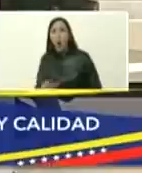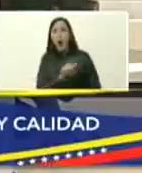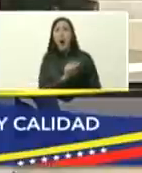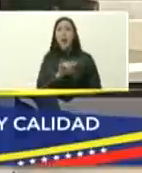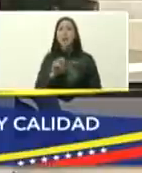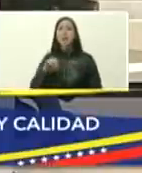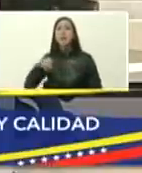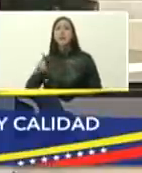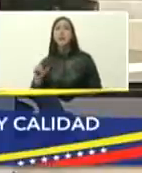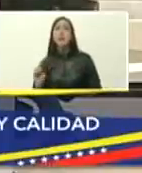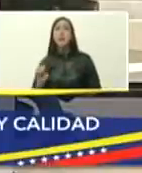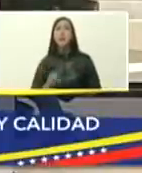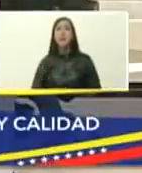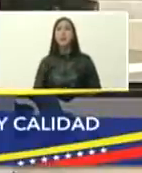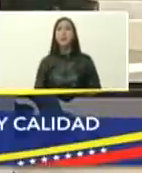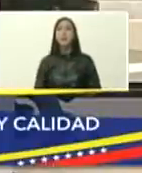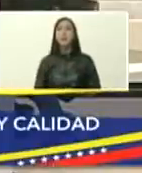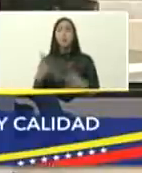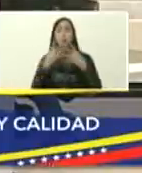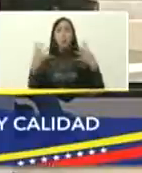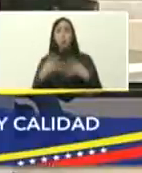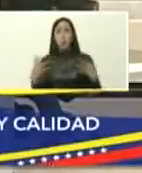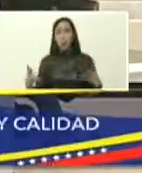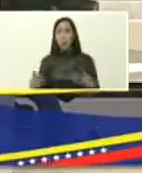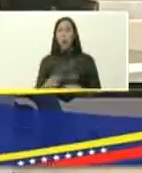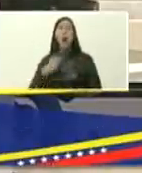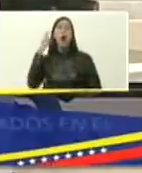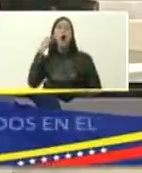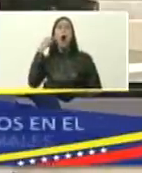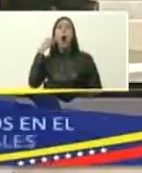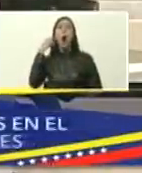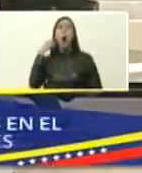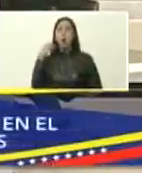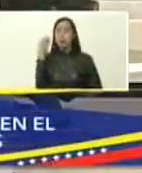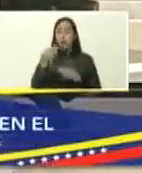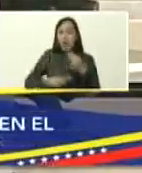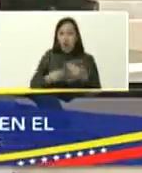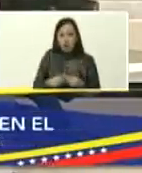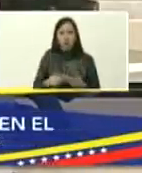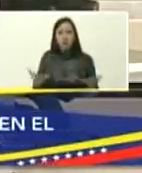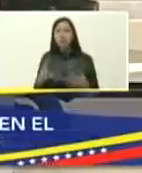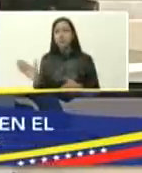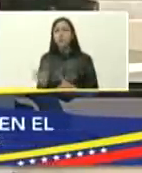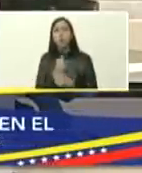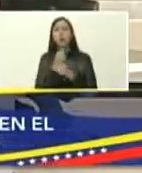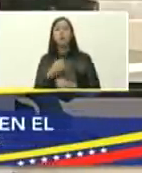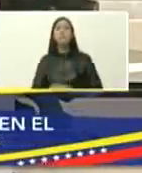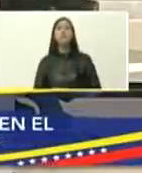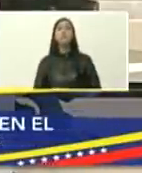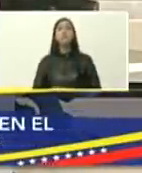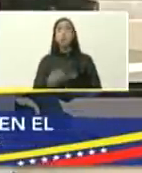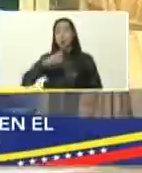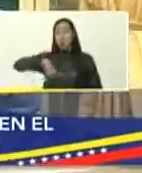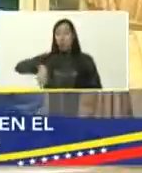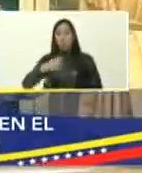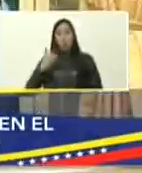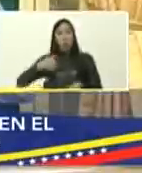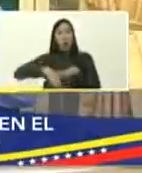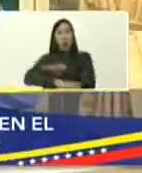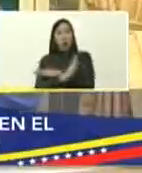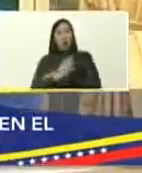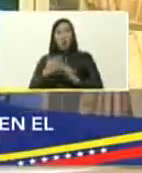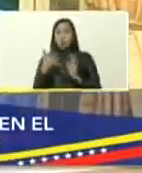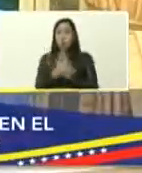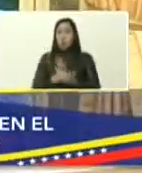mares. Una frase que aparece por allí, para que puedan ir más allá